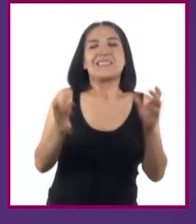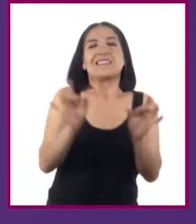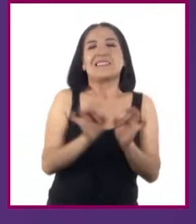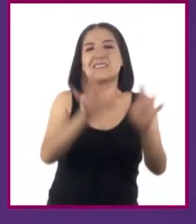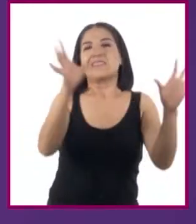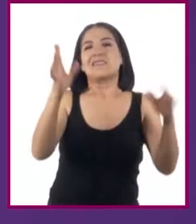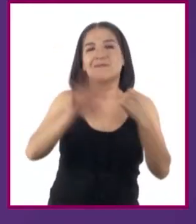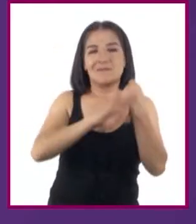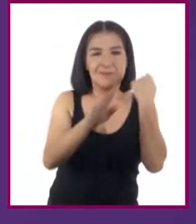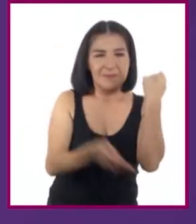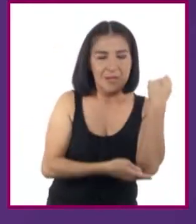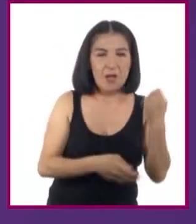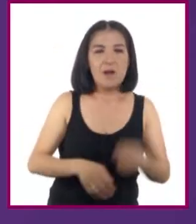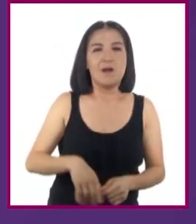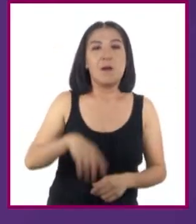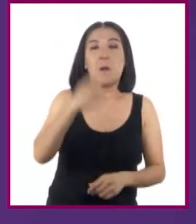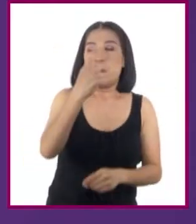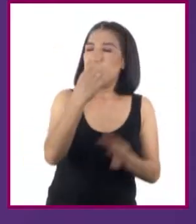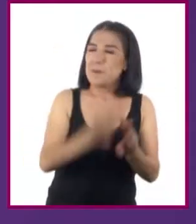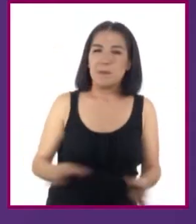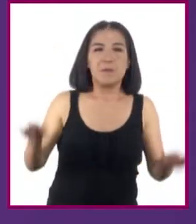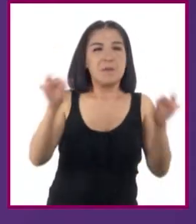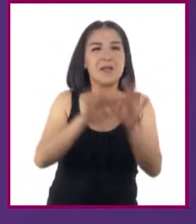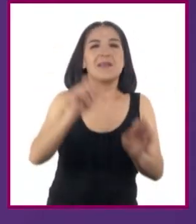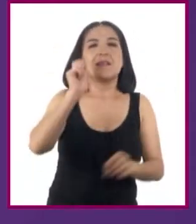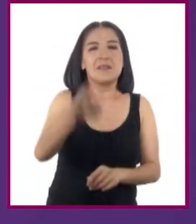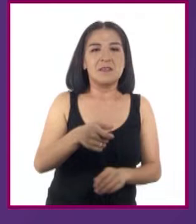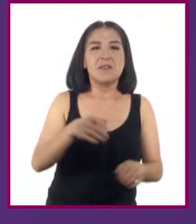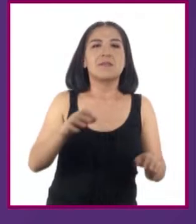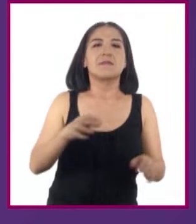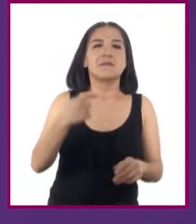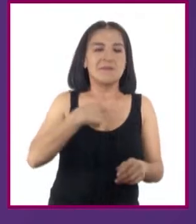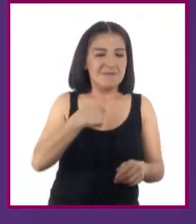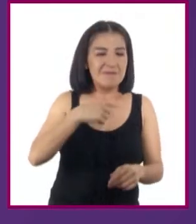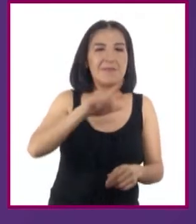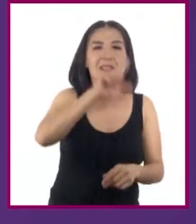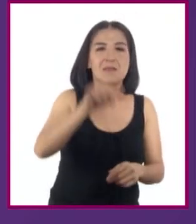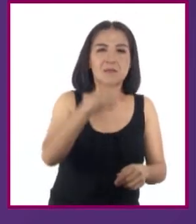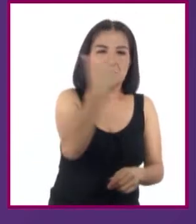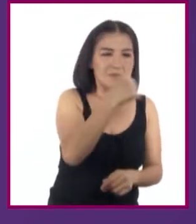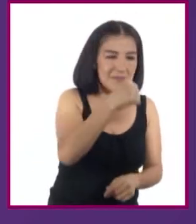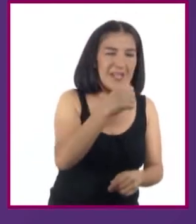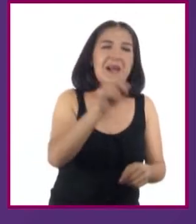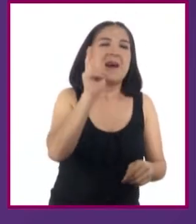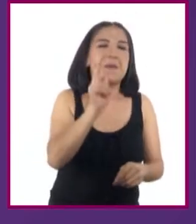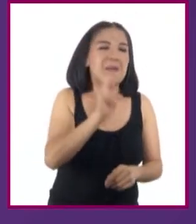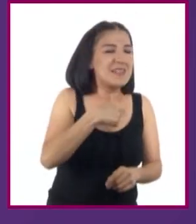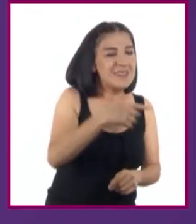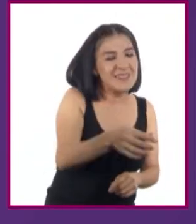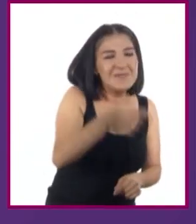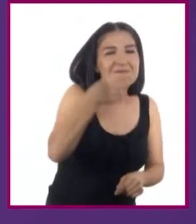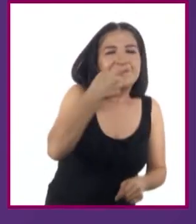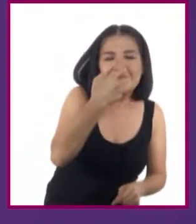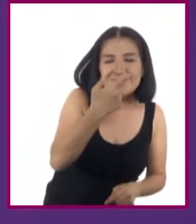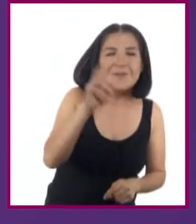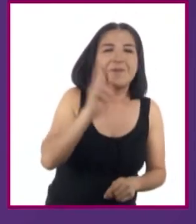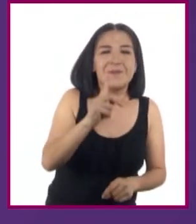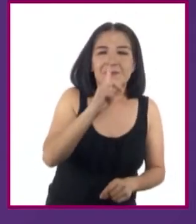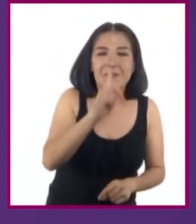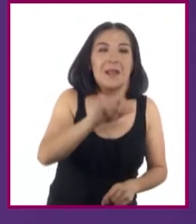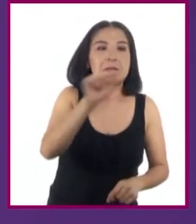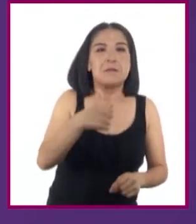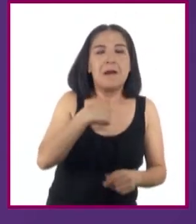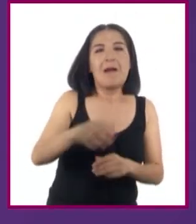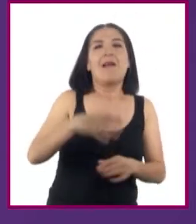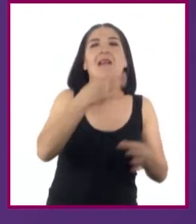quieras, y el más importante que puede ser que te involucres con las drogas y al final puedas ser un drogadicto, como también es en el alcohol